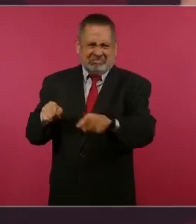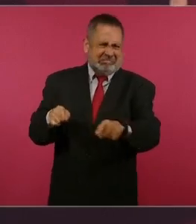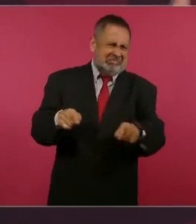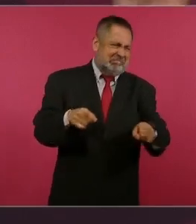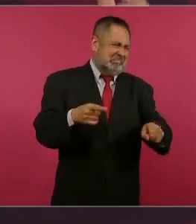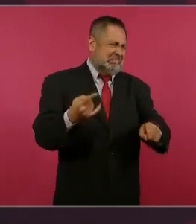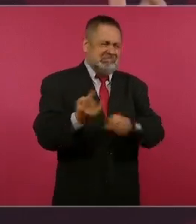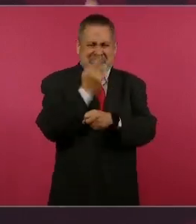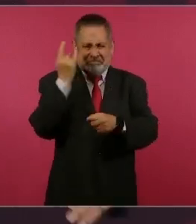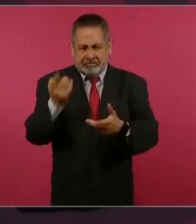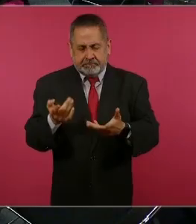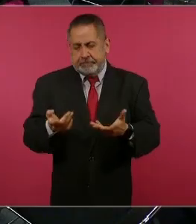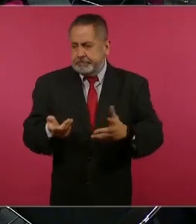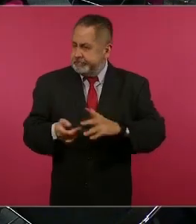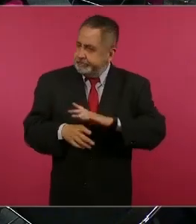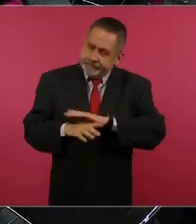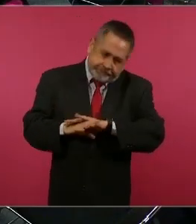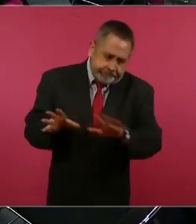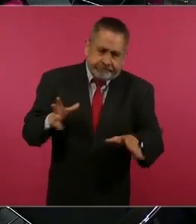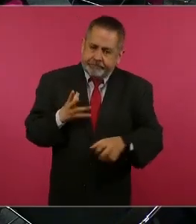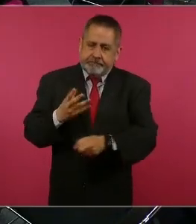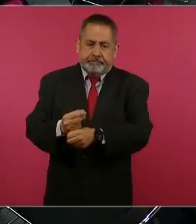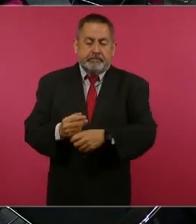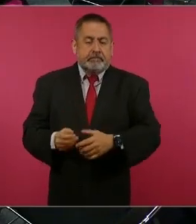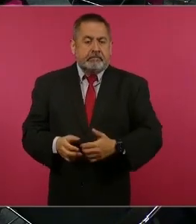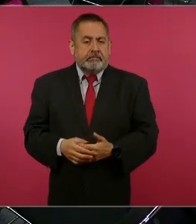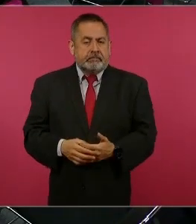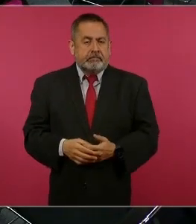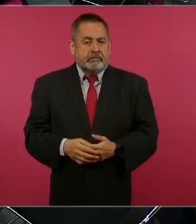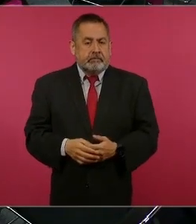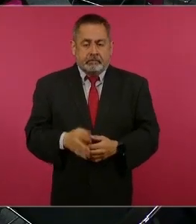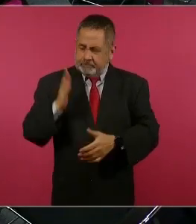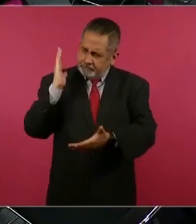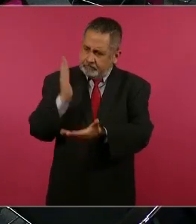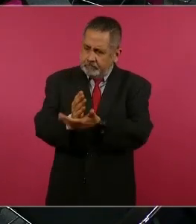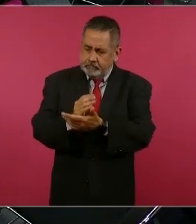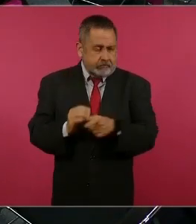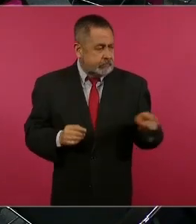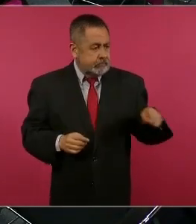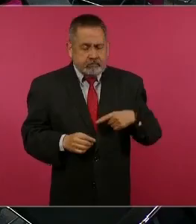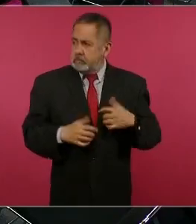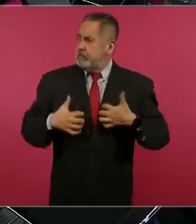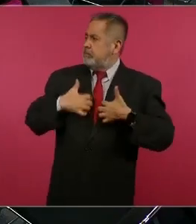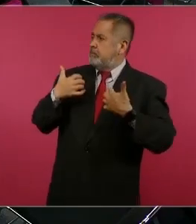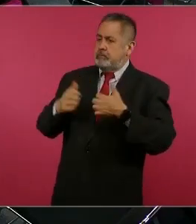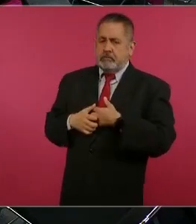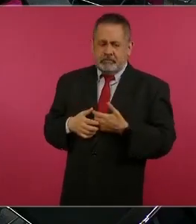Pues ¿cómo que ya no hay contratos